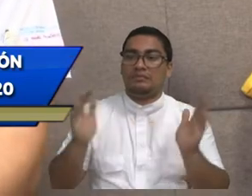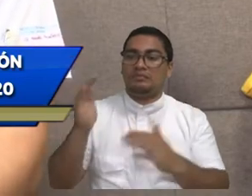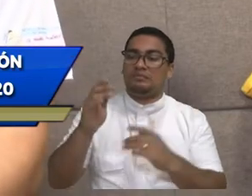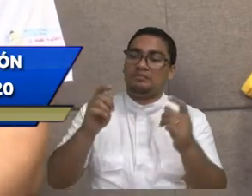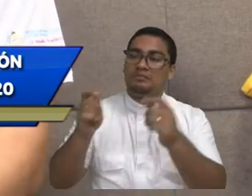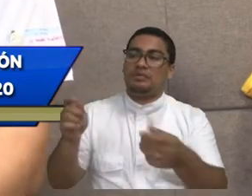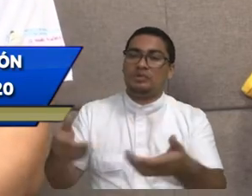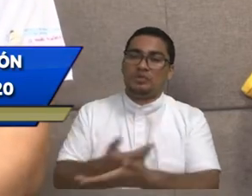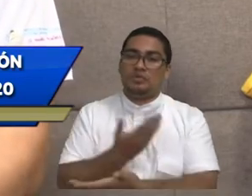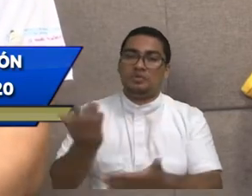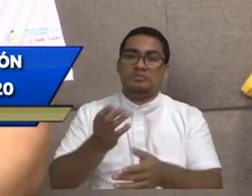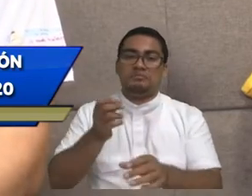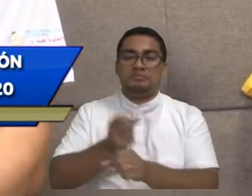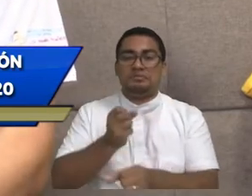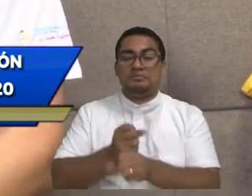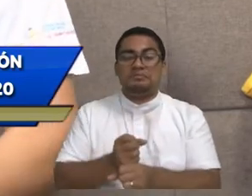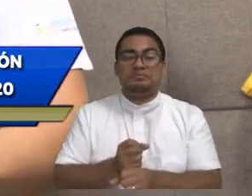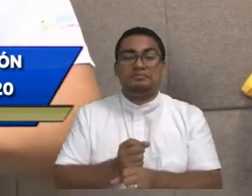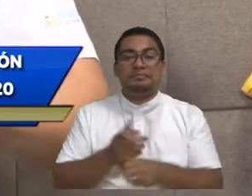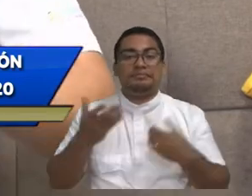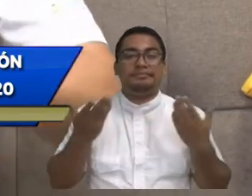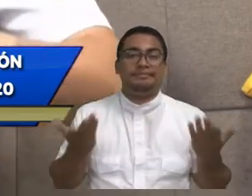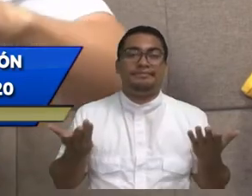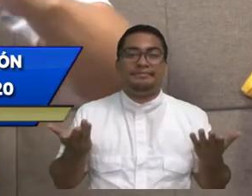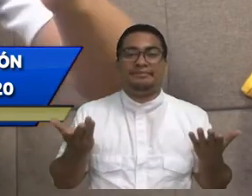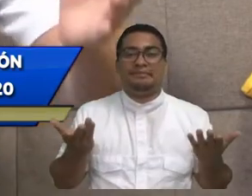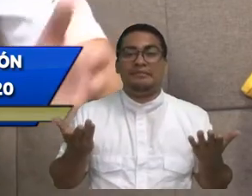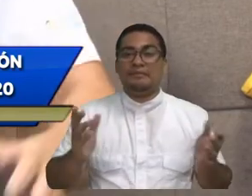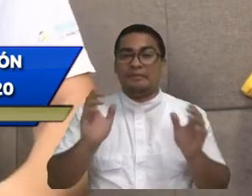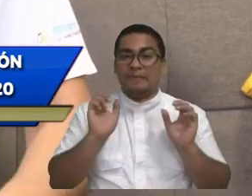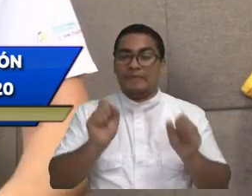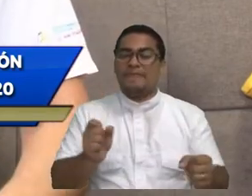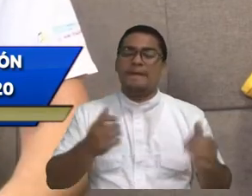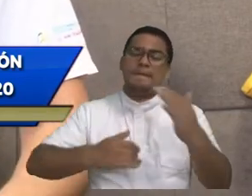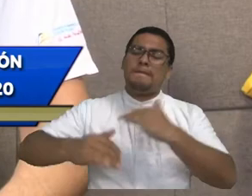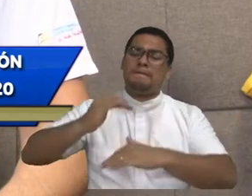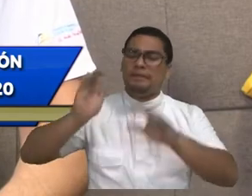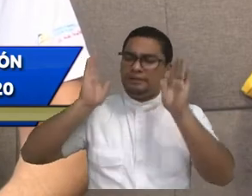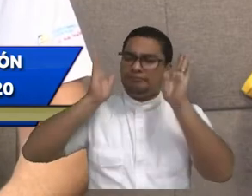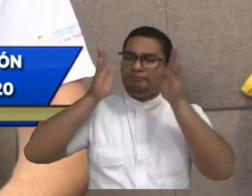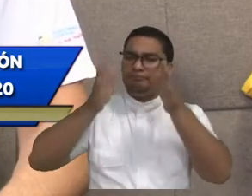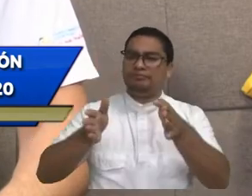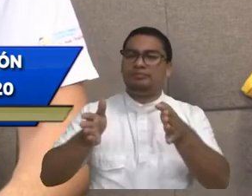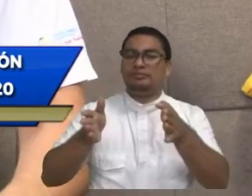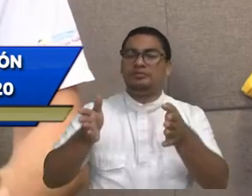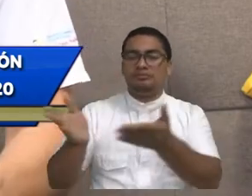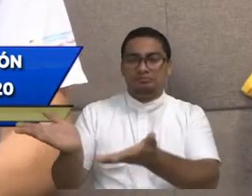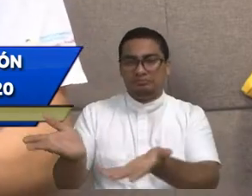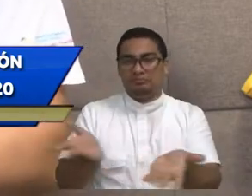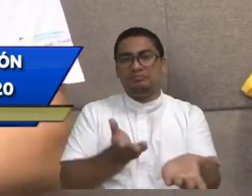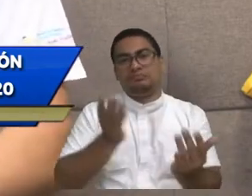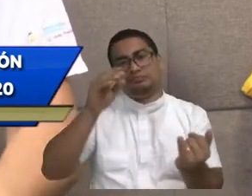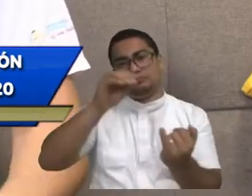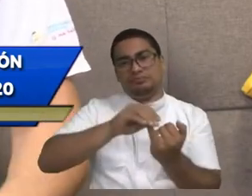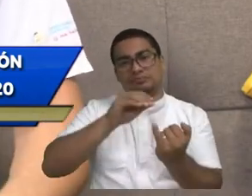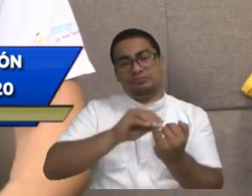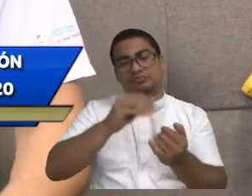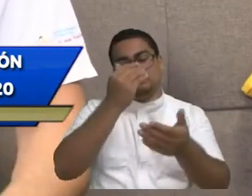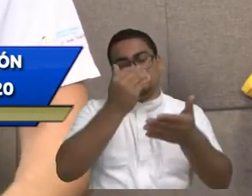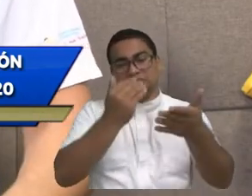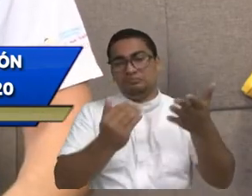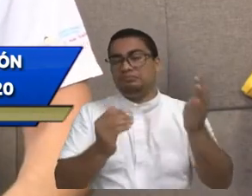oficios para esto para y alcanzar una mayor cobertura fue a través de la oferta técnica tecnológica